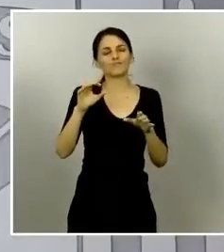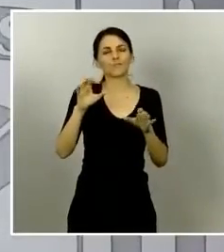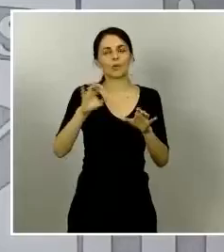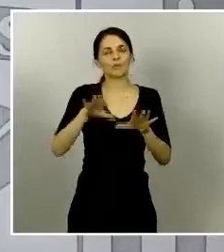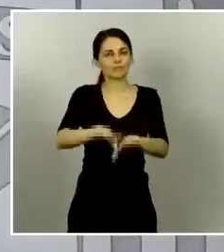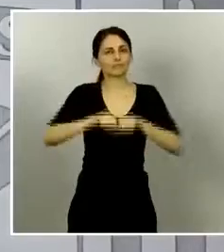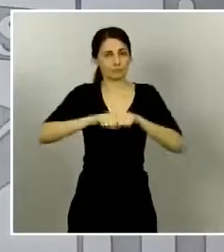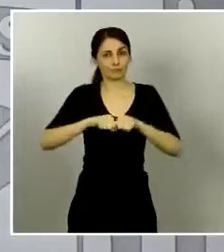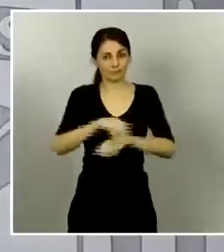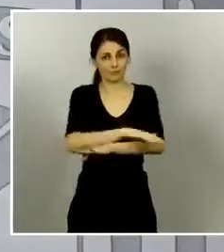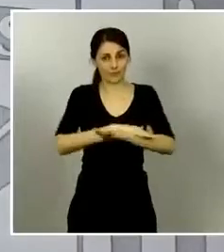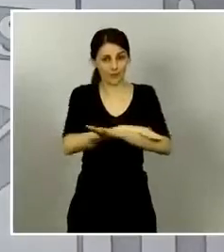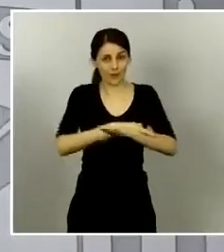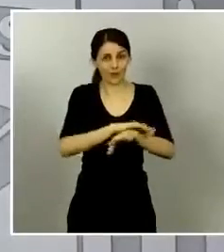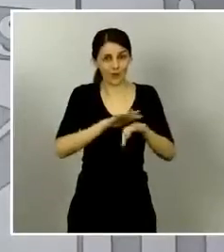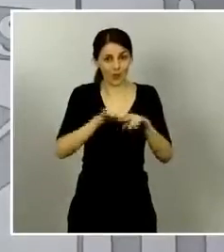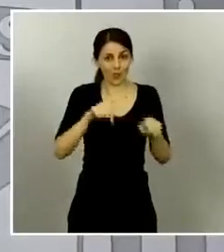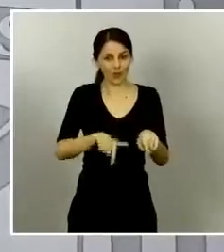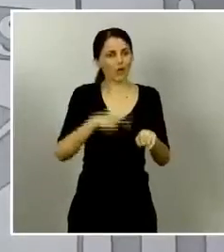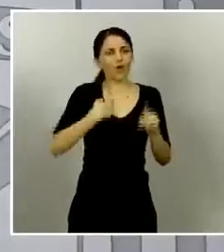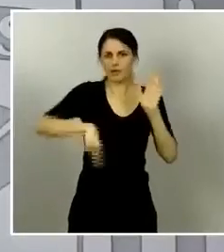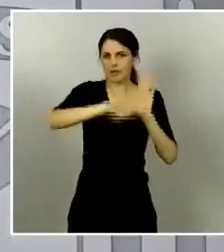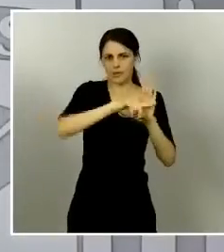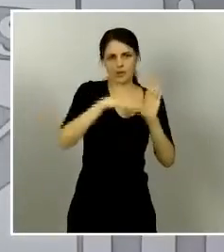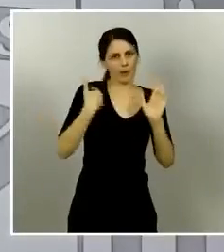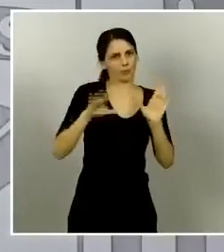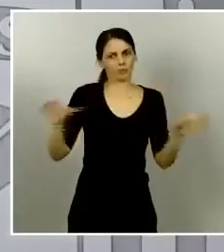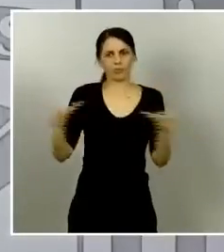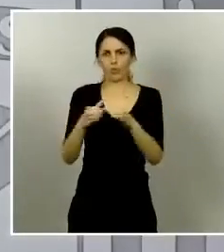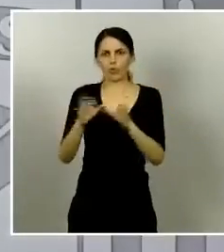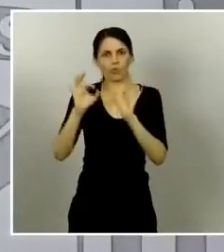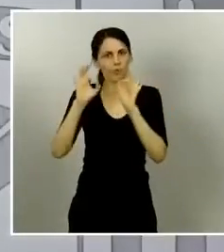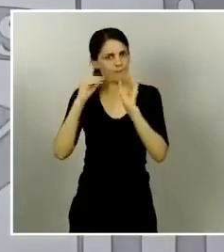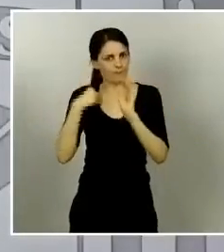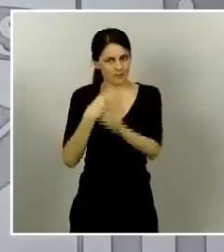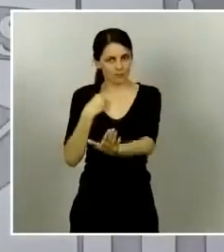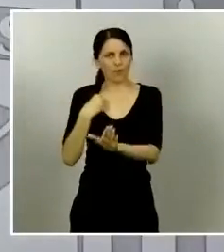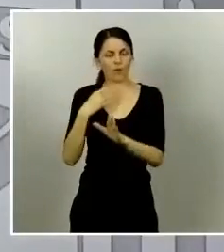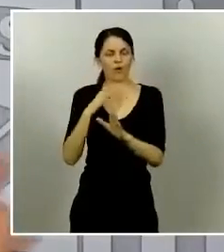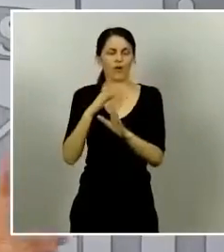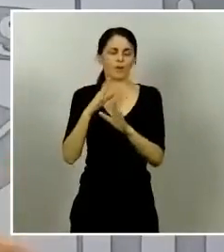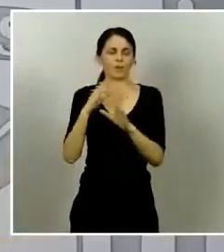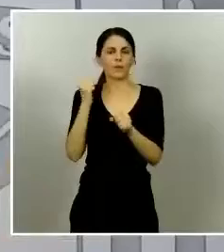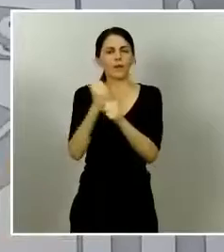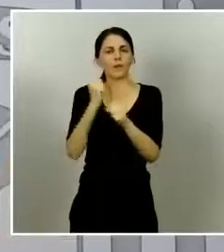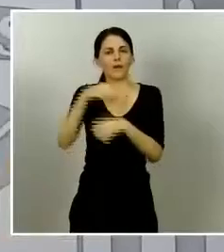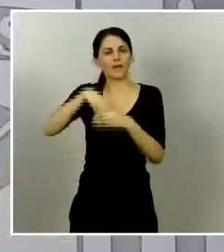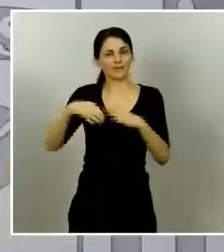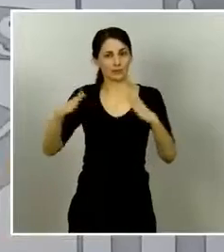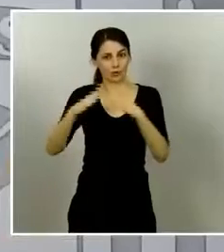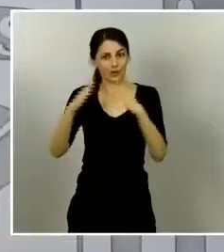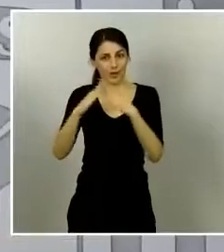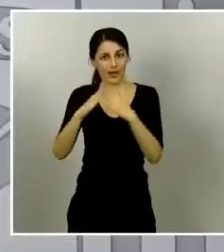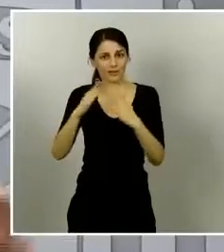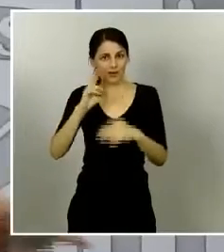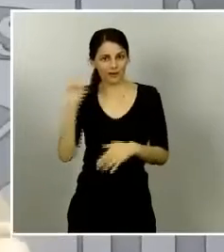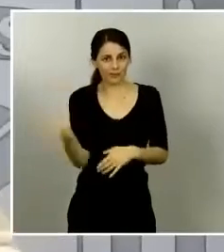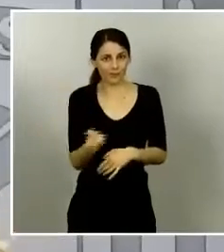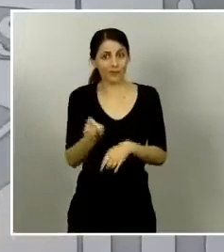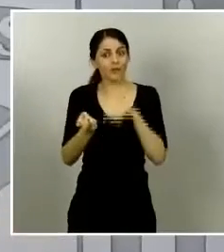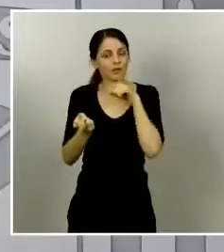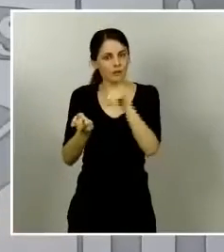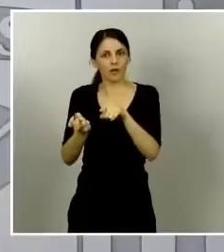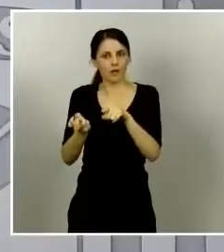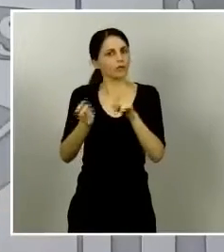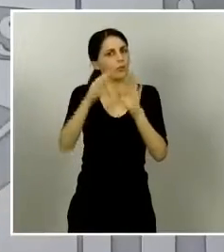el debate de investidura y en la formación del Gobierno de coalición entre Unidas Podemos y el PSOE. Y entre ellos figuraba esta